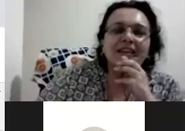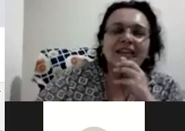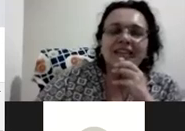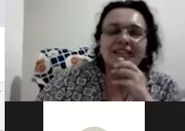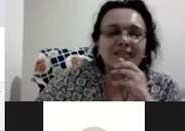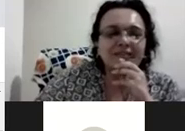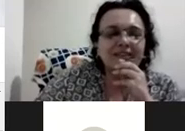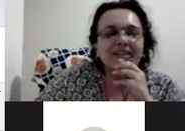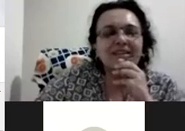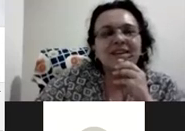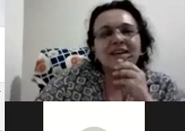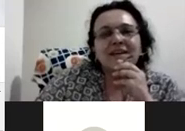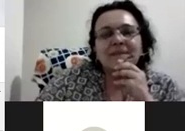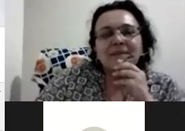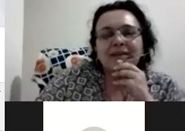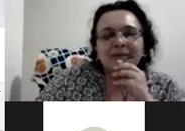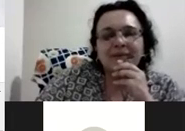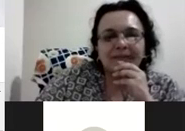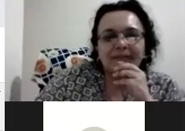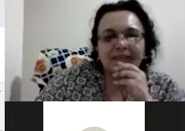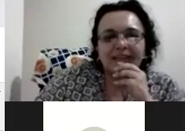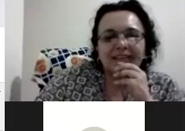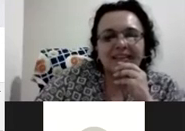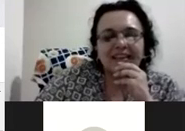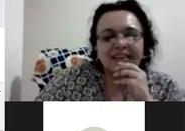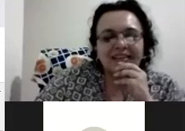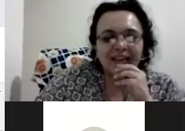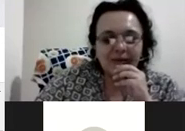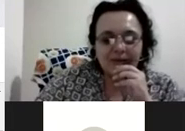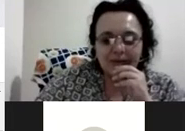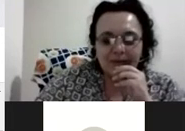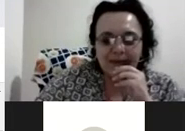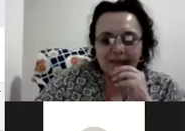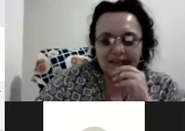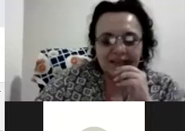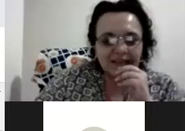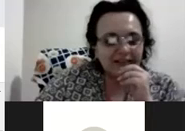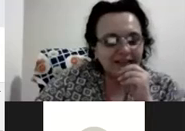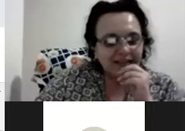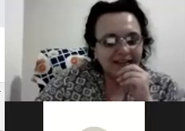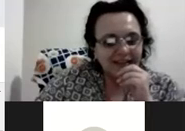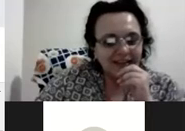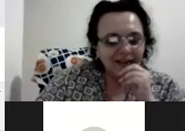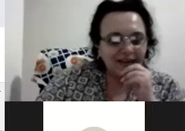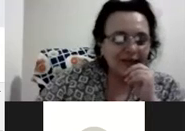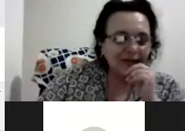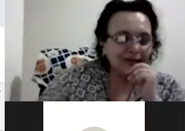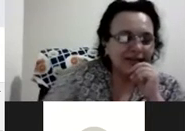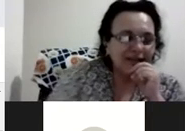regresando ya la gente, al contrario. Pero dicen que ya se cayó como dos veces, dicen.